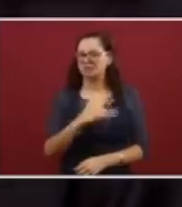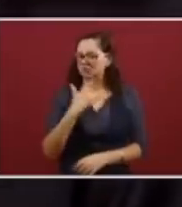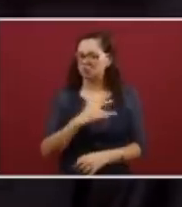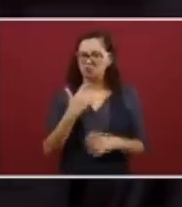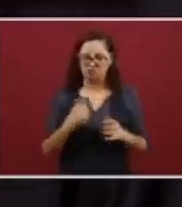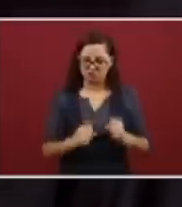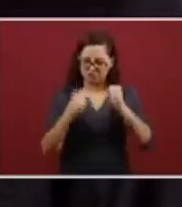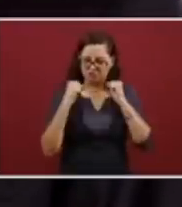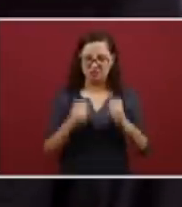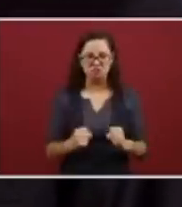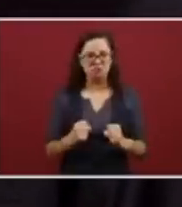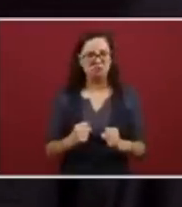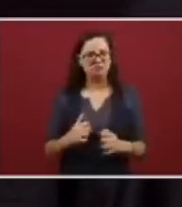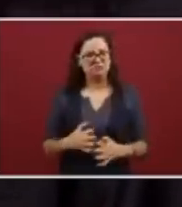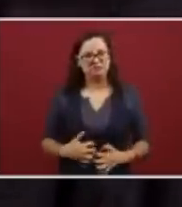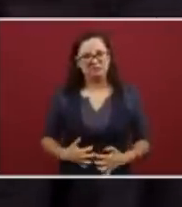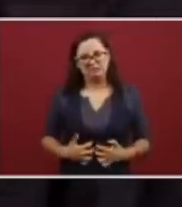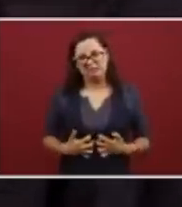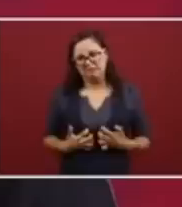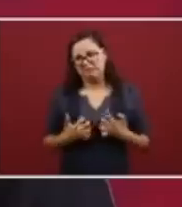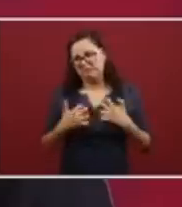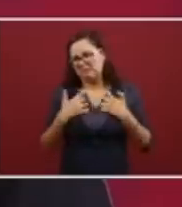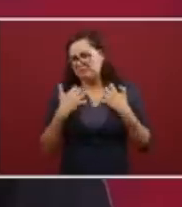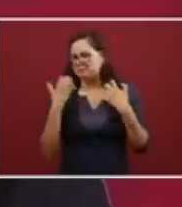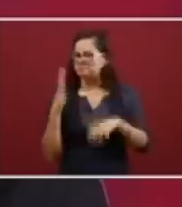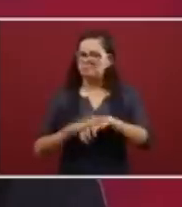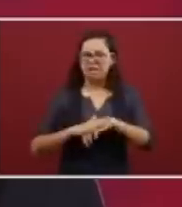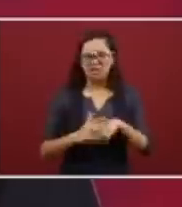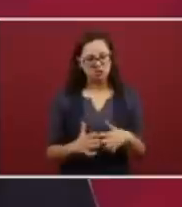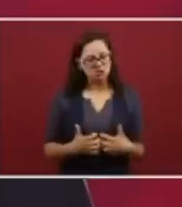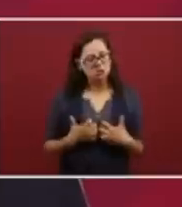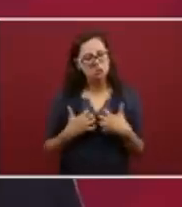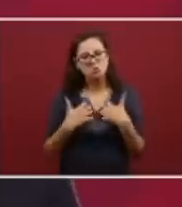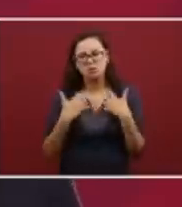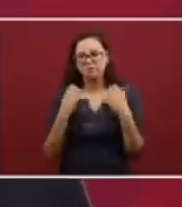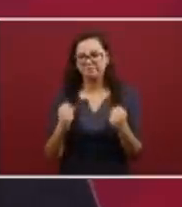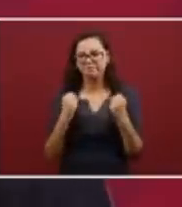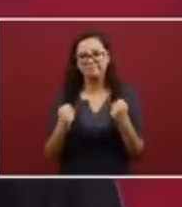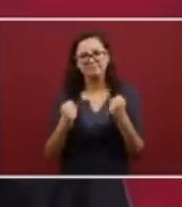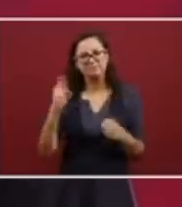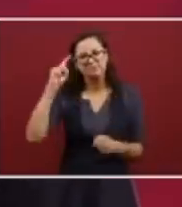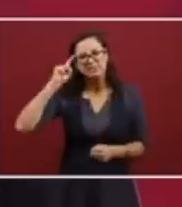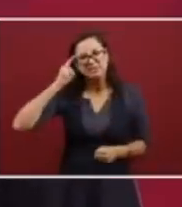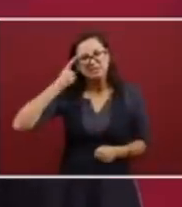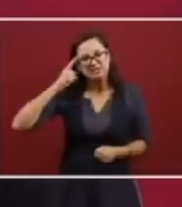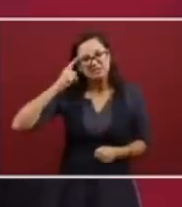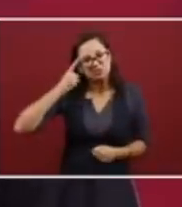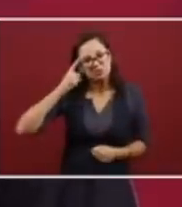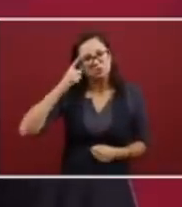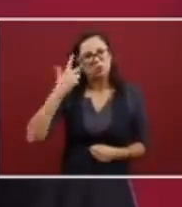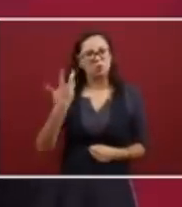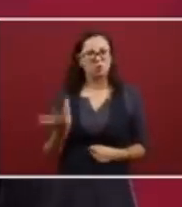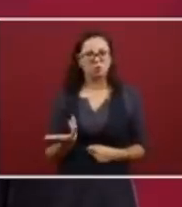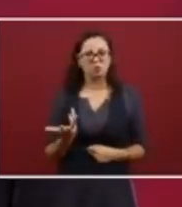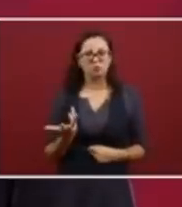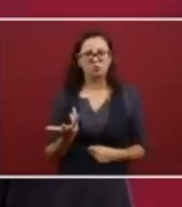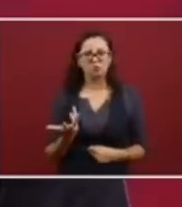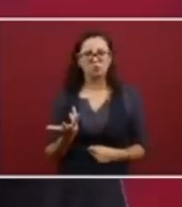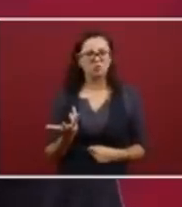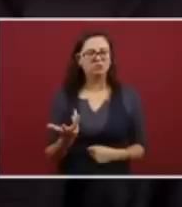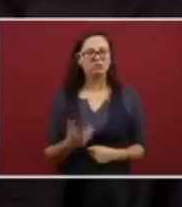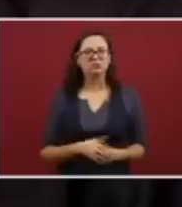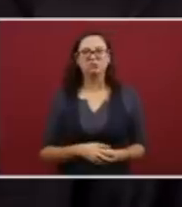me da más coraje eso es lo que me enoja no me